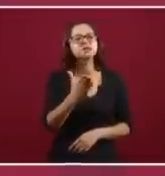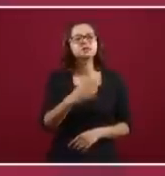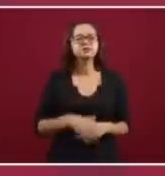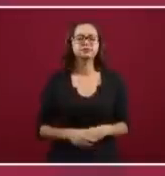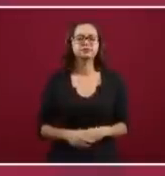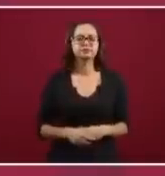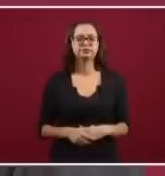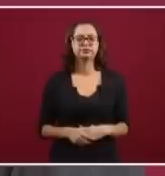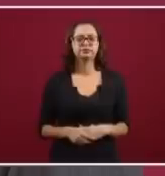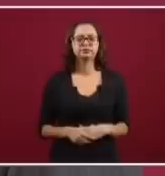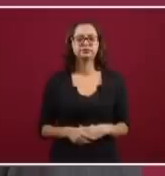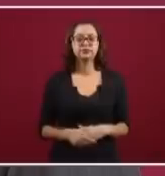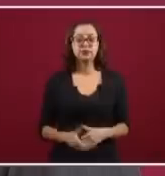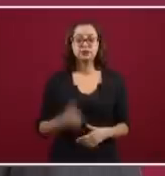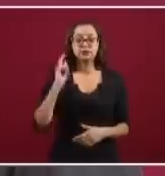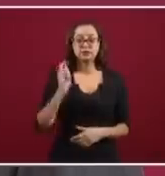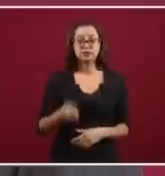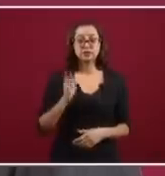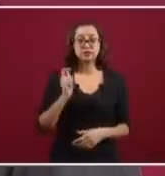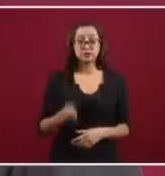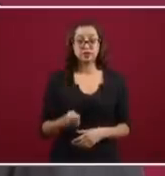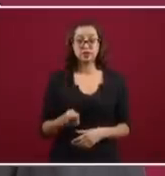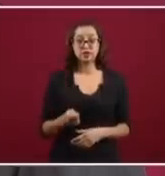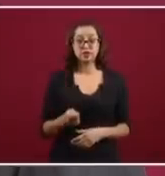Y esto va